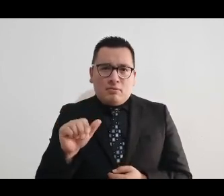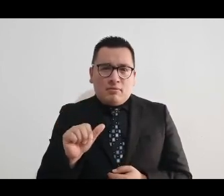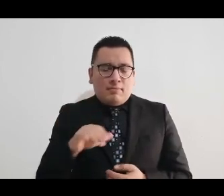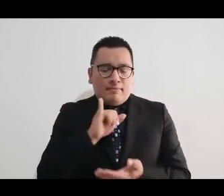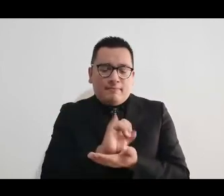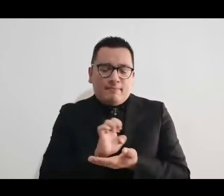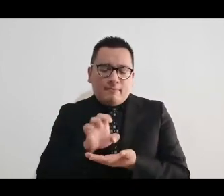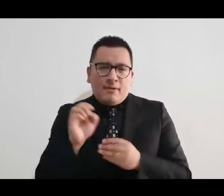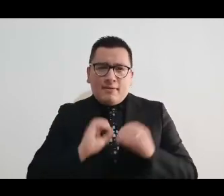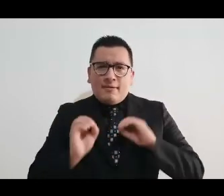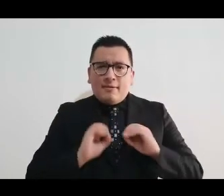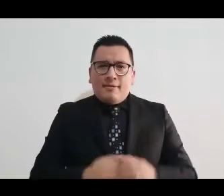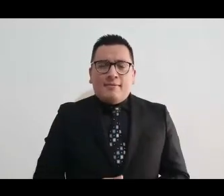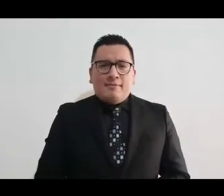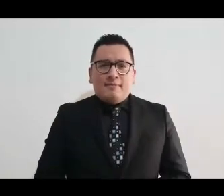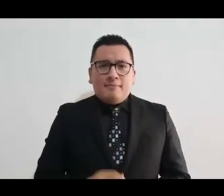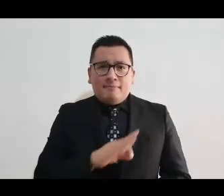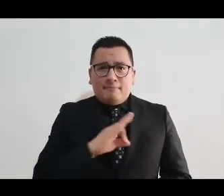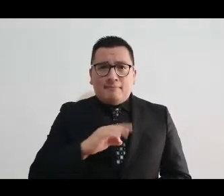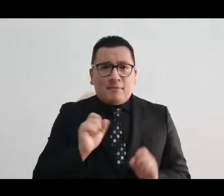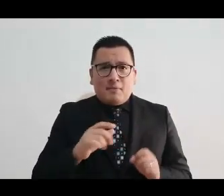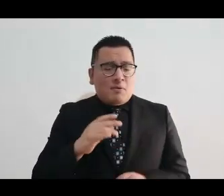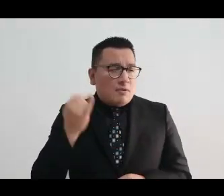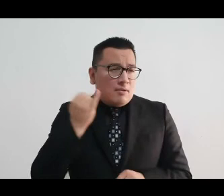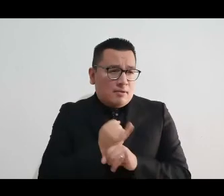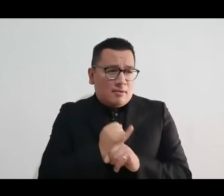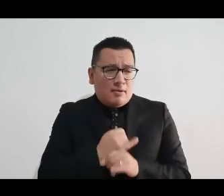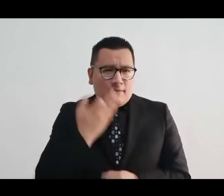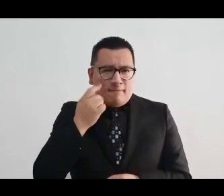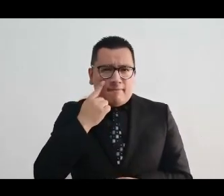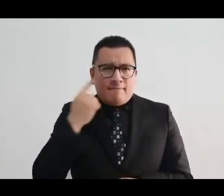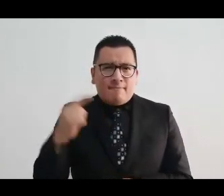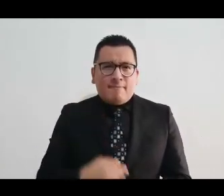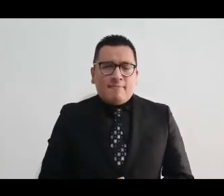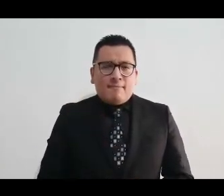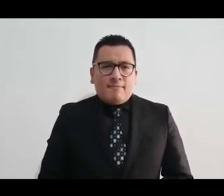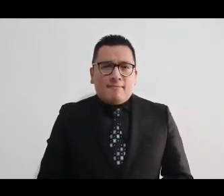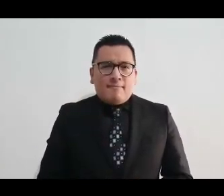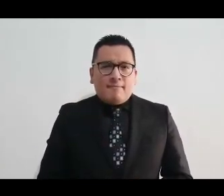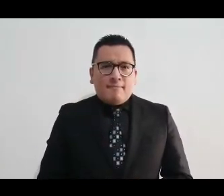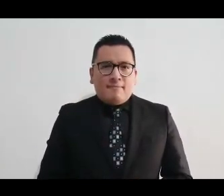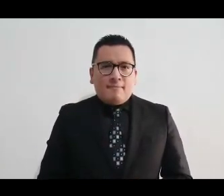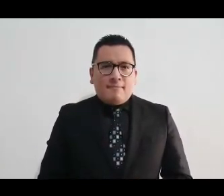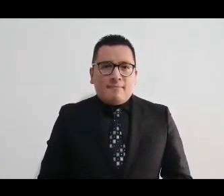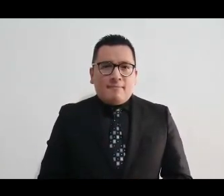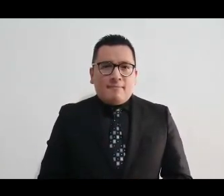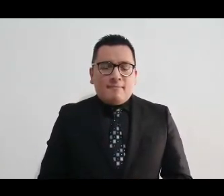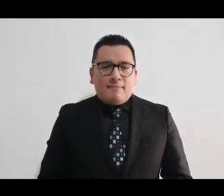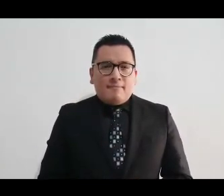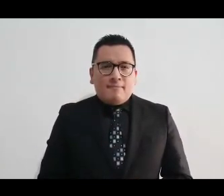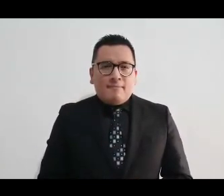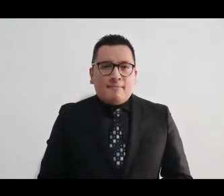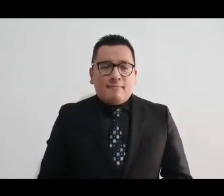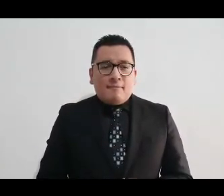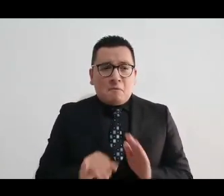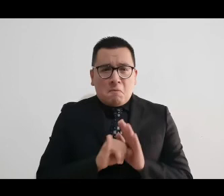del Instituto Electoral de Coahuila. Nos puede seguir también en redes sociales, en Facebook como laurna.programa radiofónico del